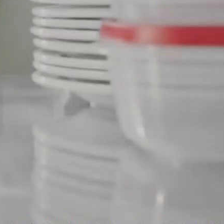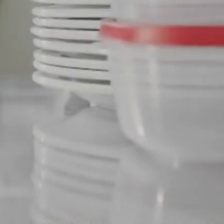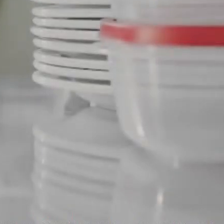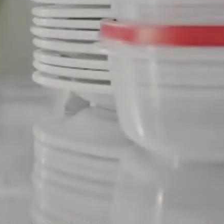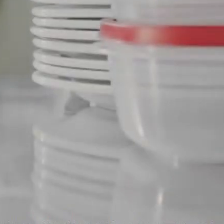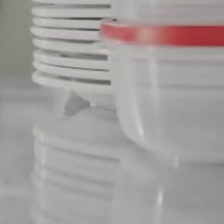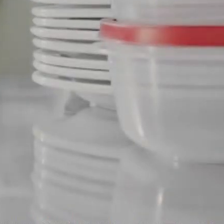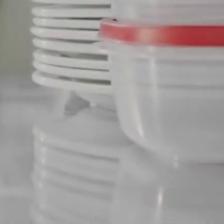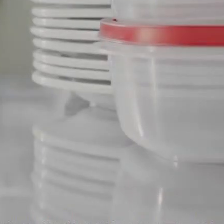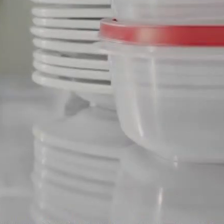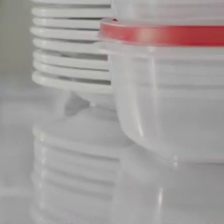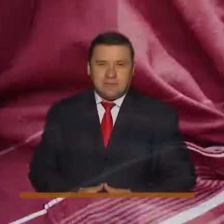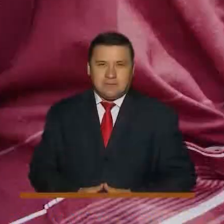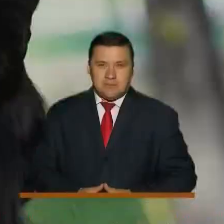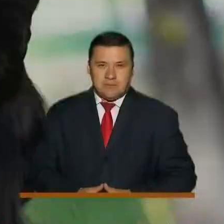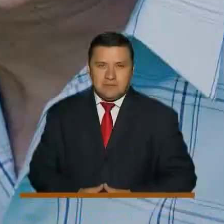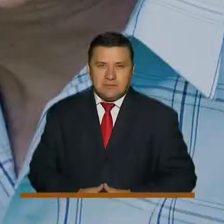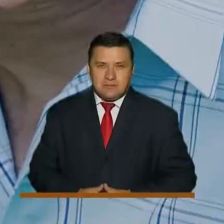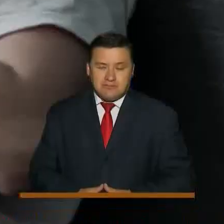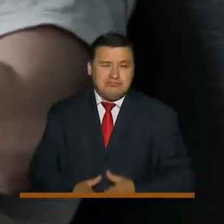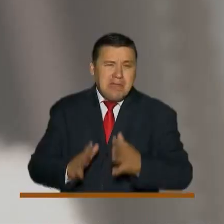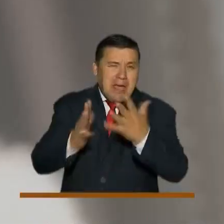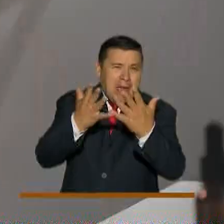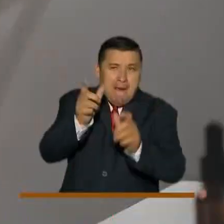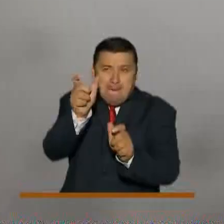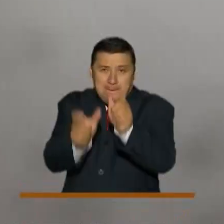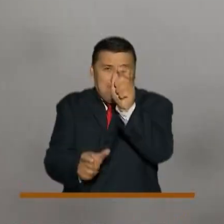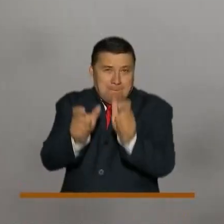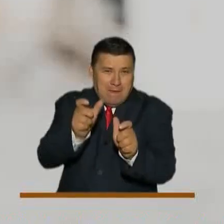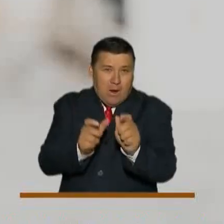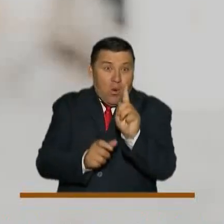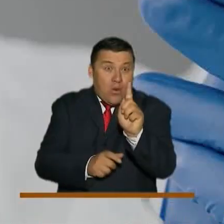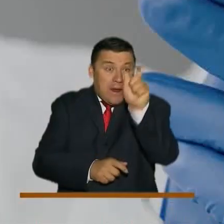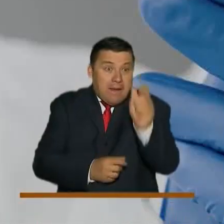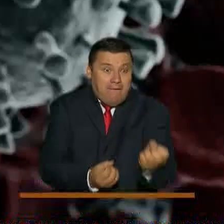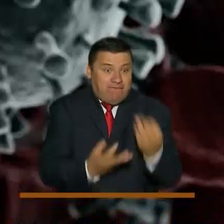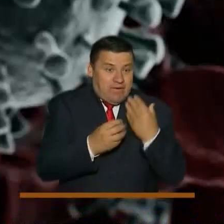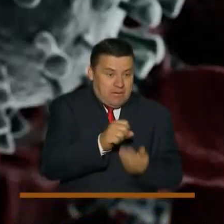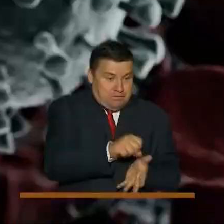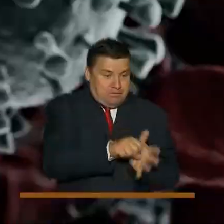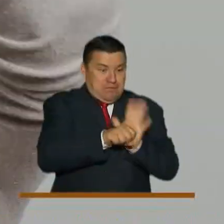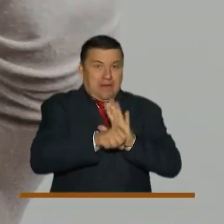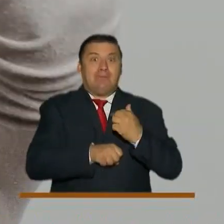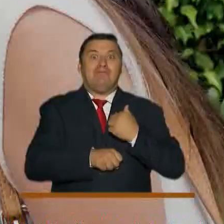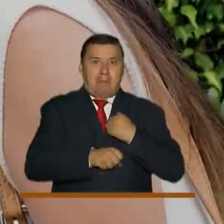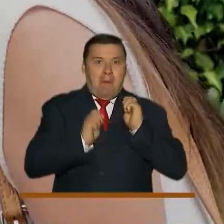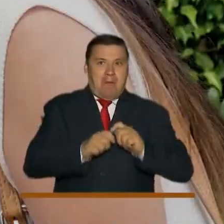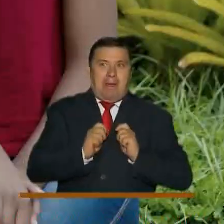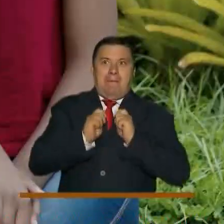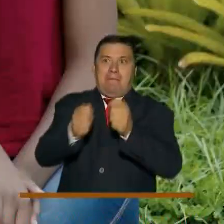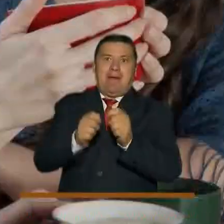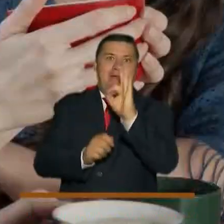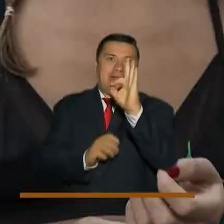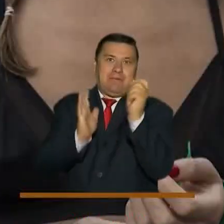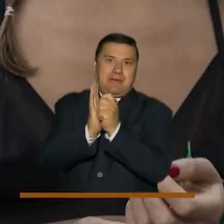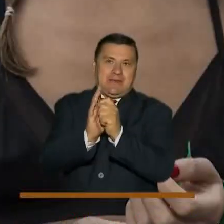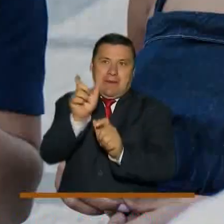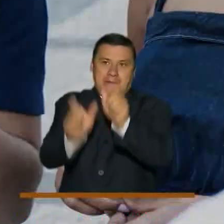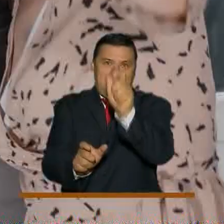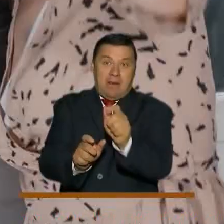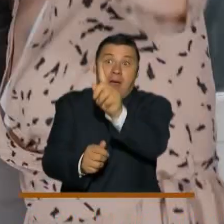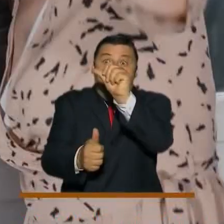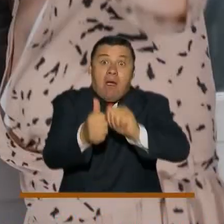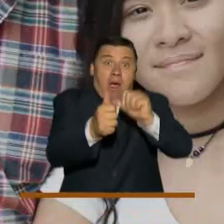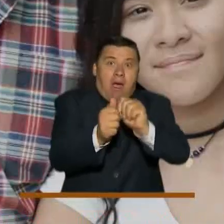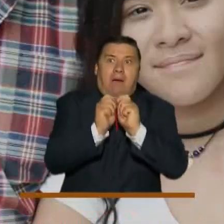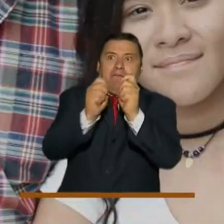carbón activado, el verdadero arranca grasa. Se calcula que cada persona infectada con coronavirus lo transmite a 3 personas y cada